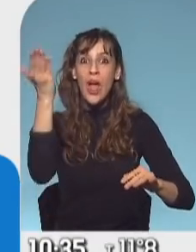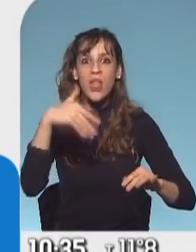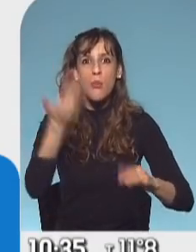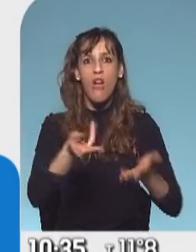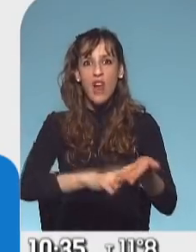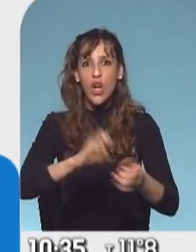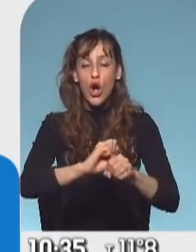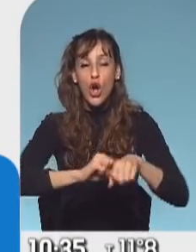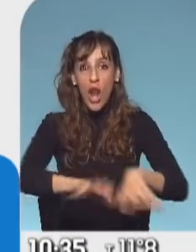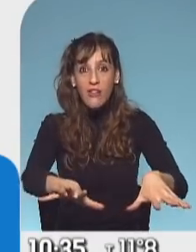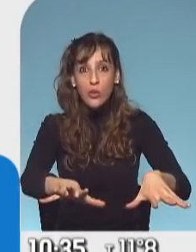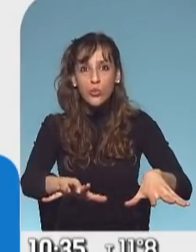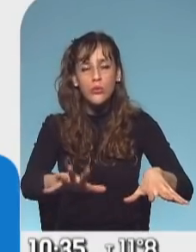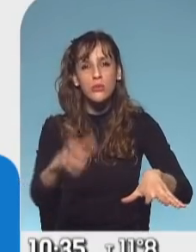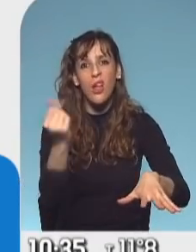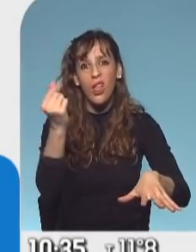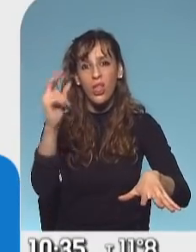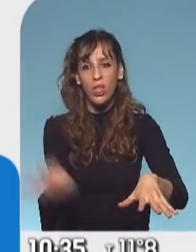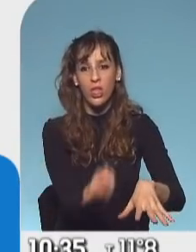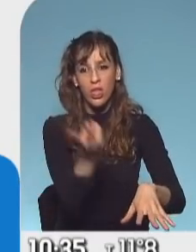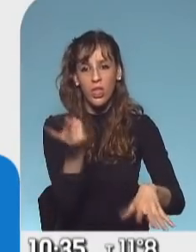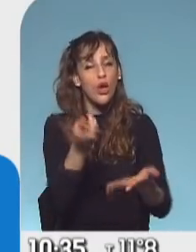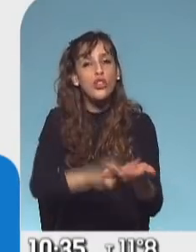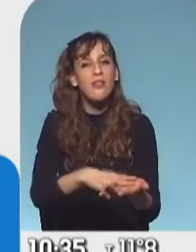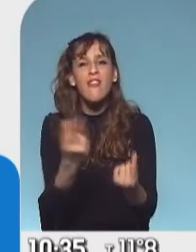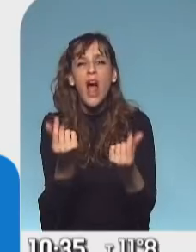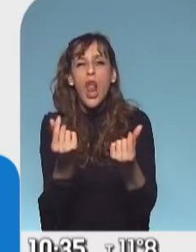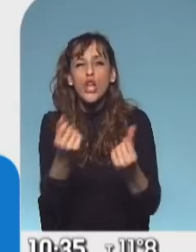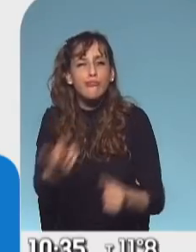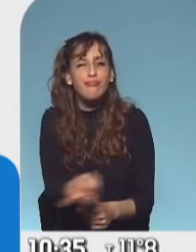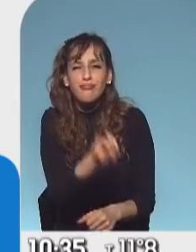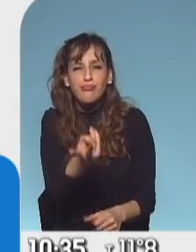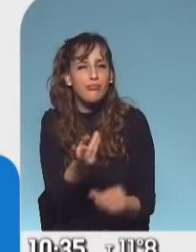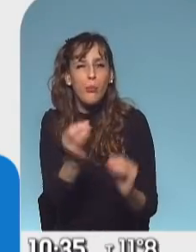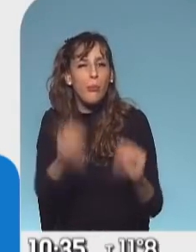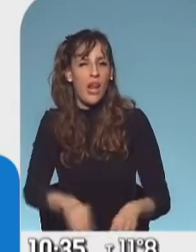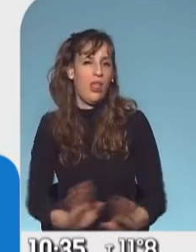rebrote y vuelven a bajar a una velocidad increíble.